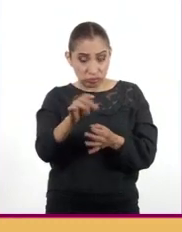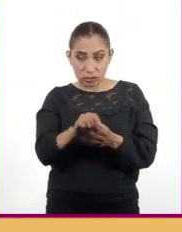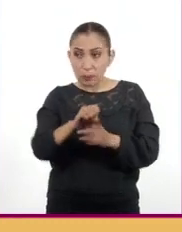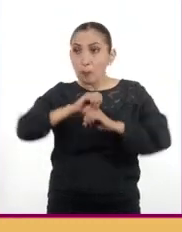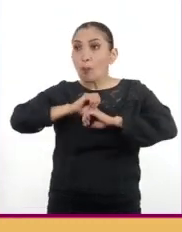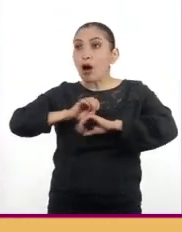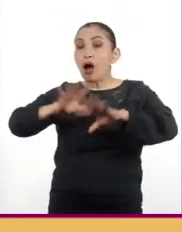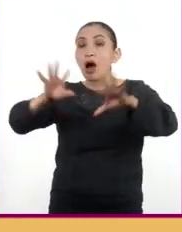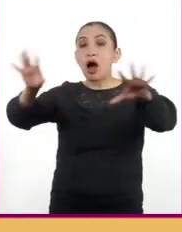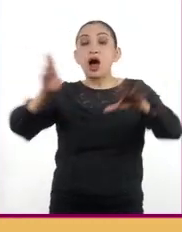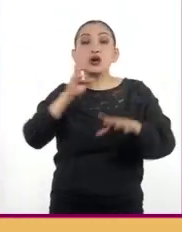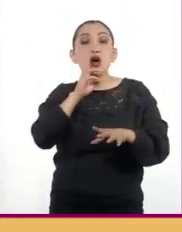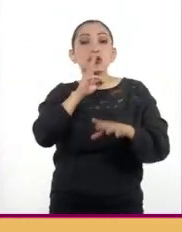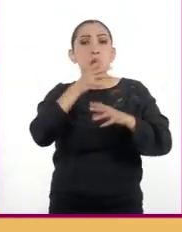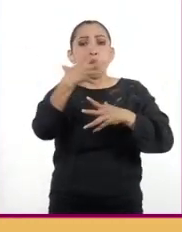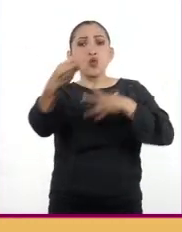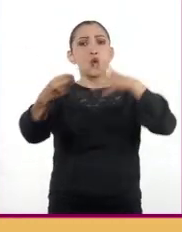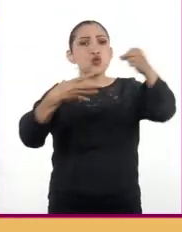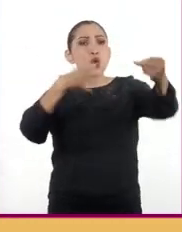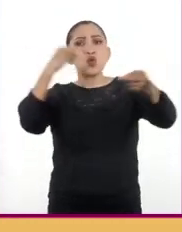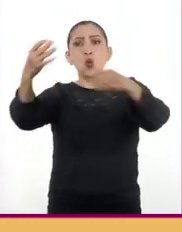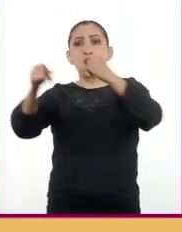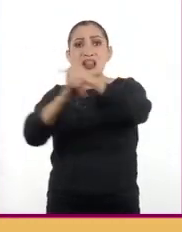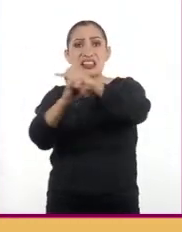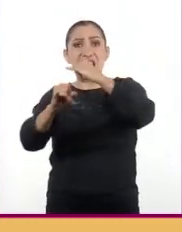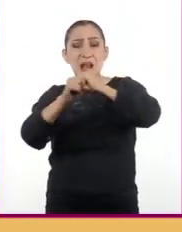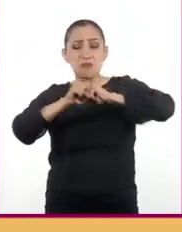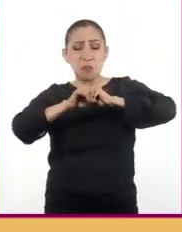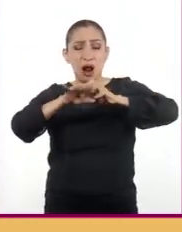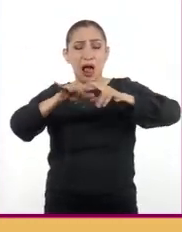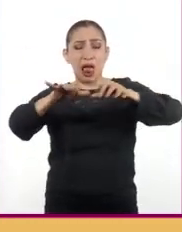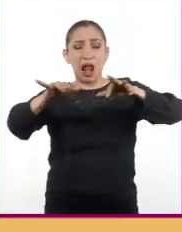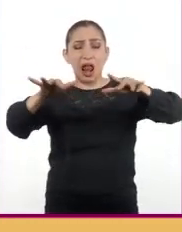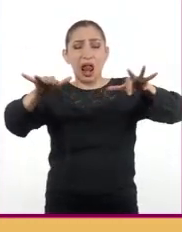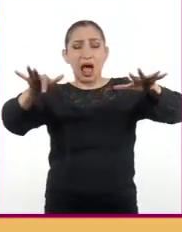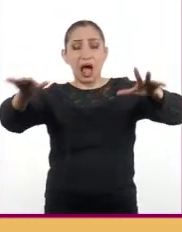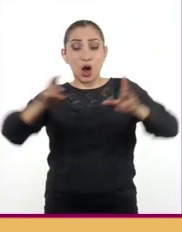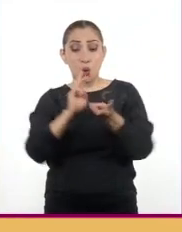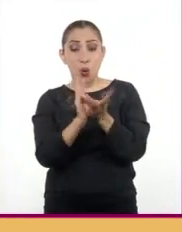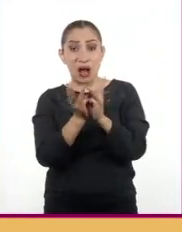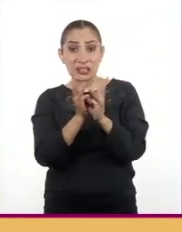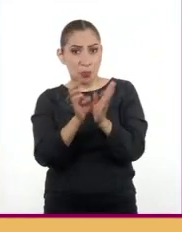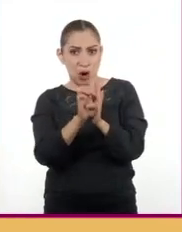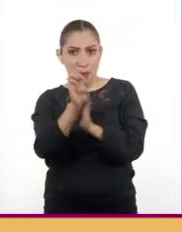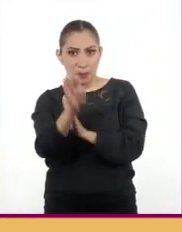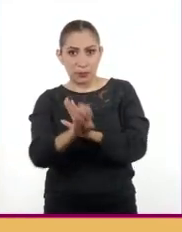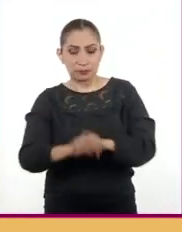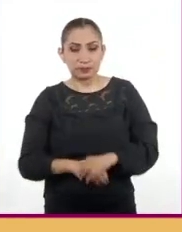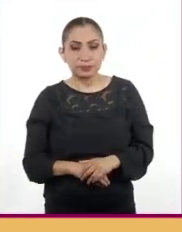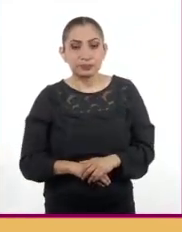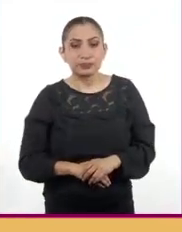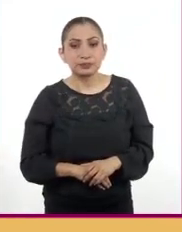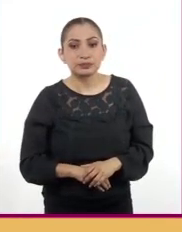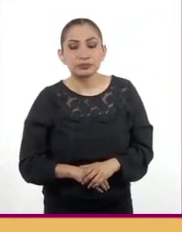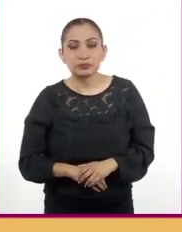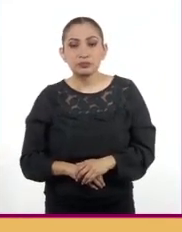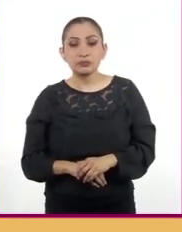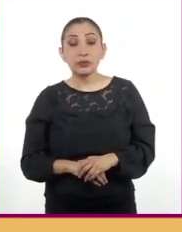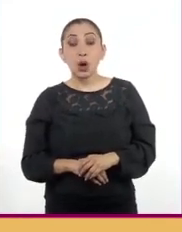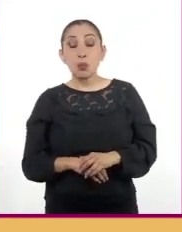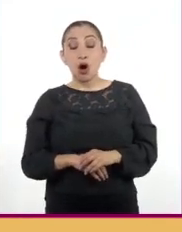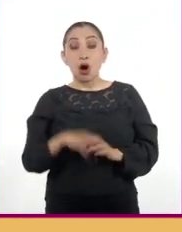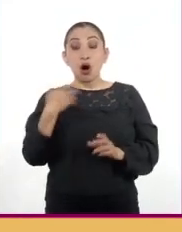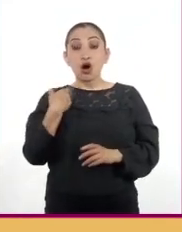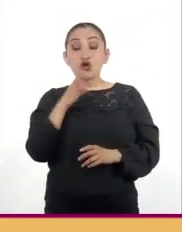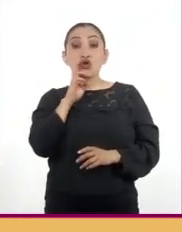La información se disemina como cadena en redes sociales y mediante mensajes de WhatsApp, por ejemplo. Como las fake